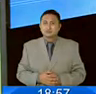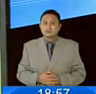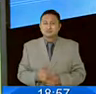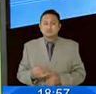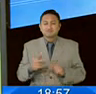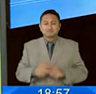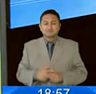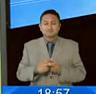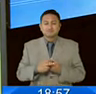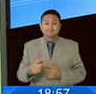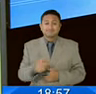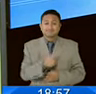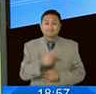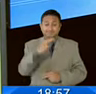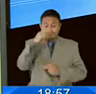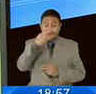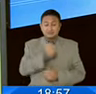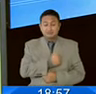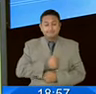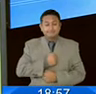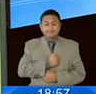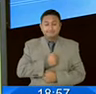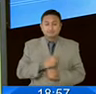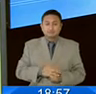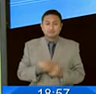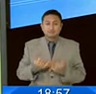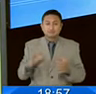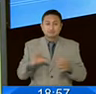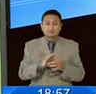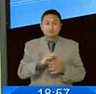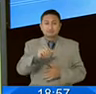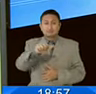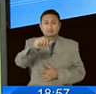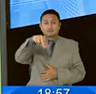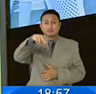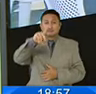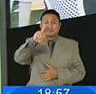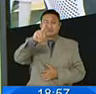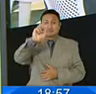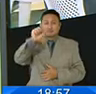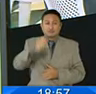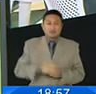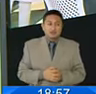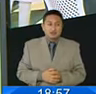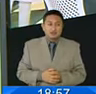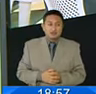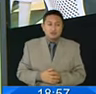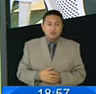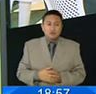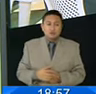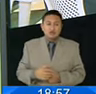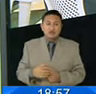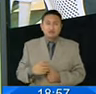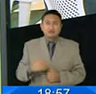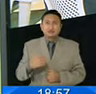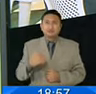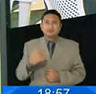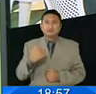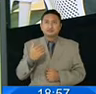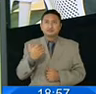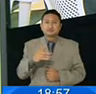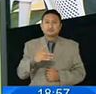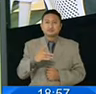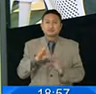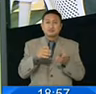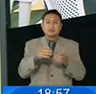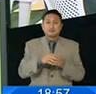vamos a iniciar con esta lamentable noticia y nos vamos a enlazar con Andrea valarezo desde la parroquia Sagrado Corazón de la Armenia donde